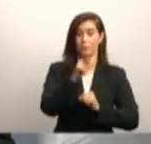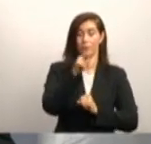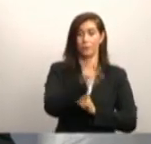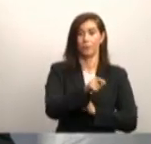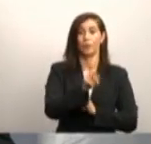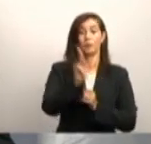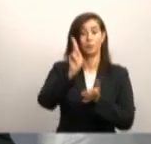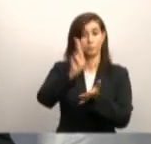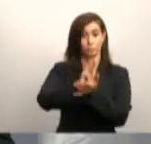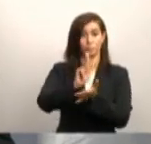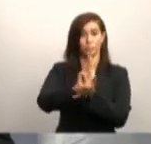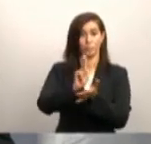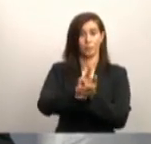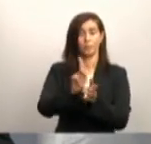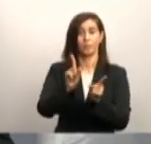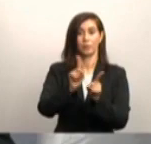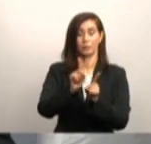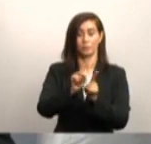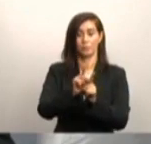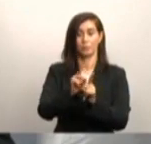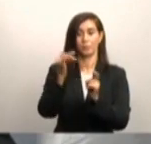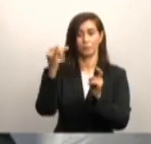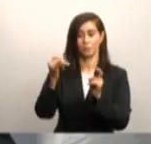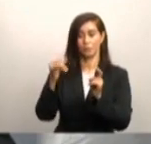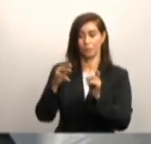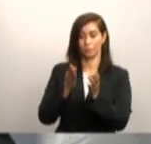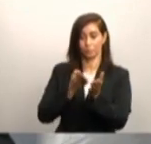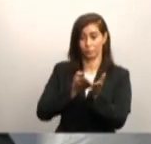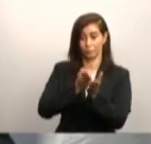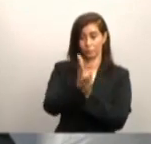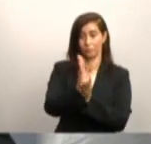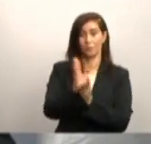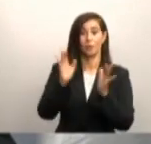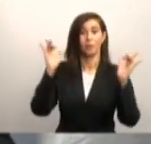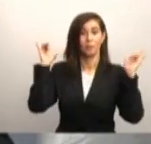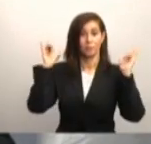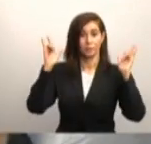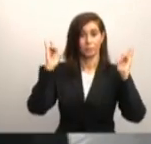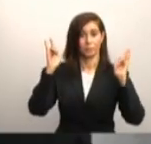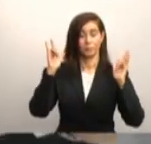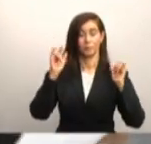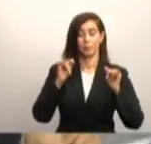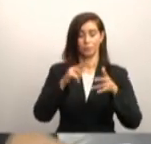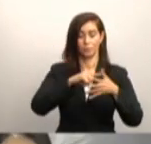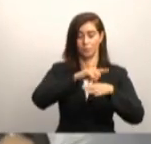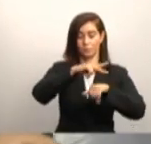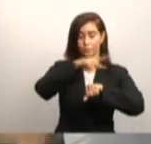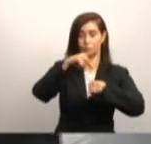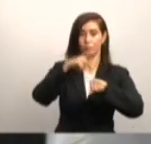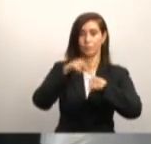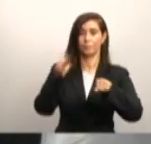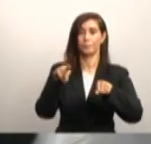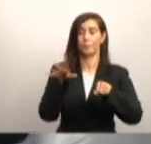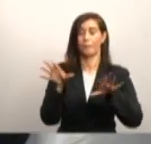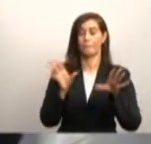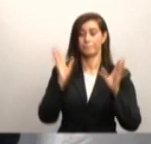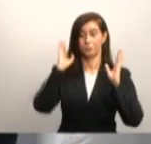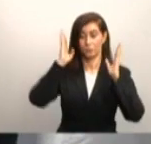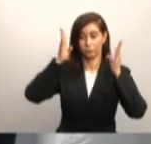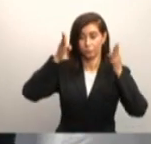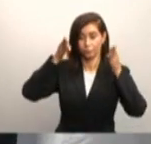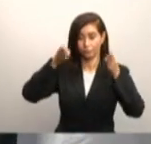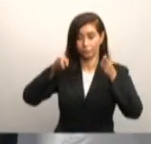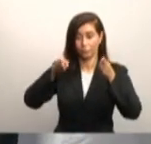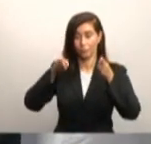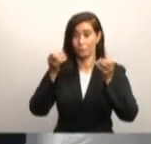La Vega, que ha sido ahora intervenida también, y Santiago, son las provincias a las cuales nosotros le